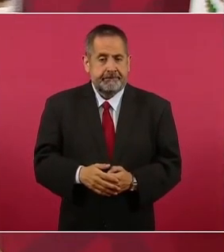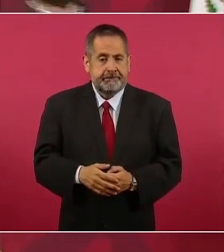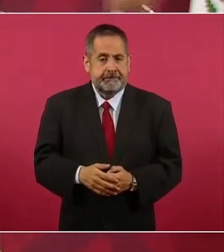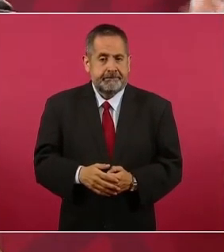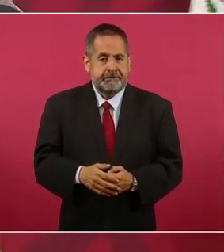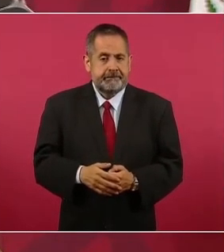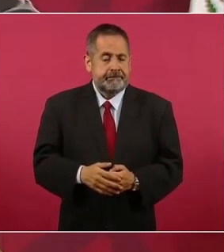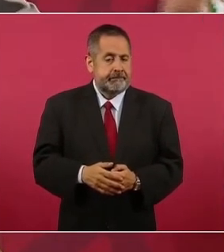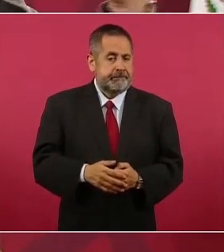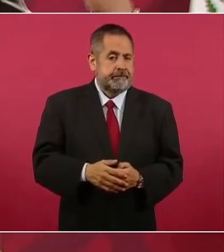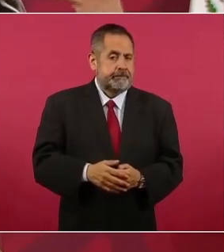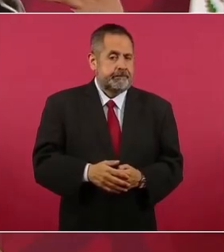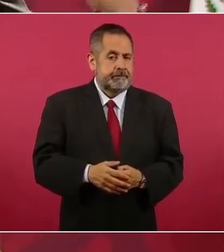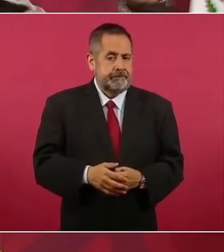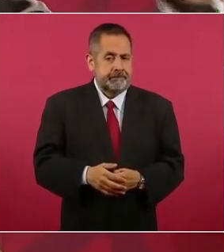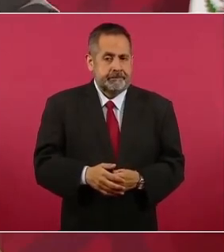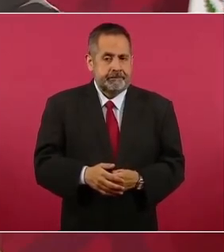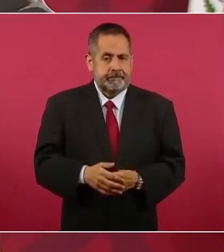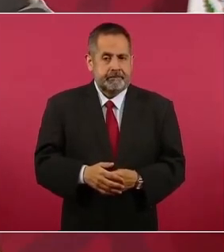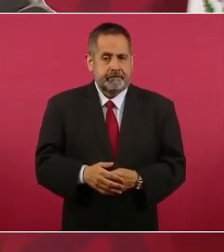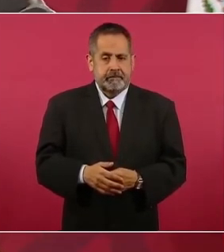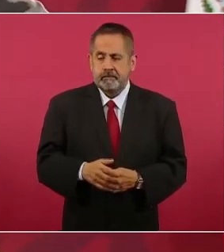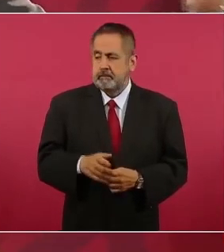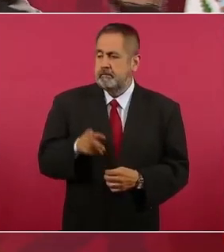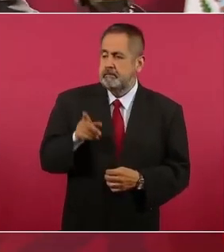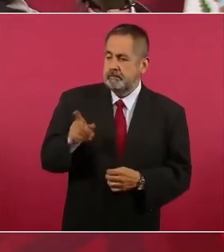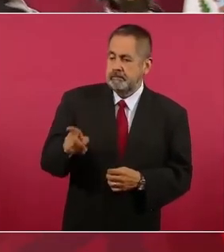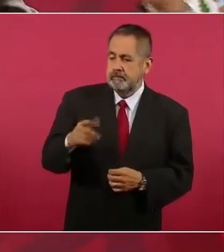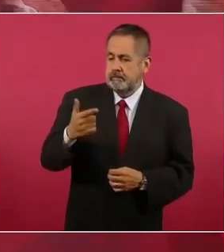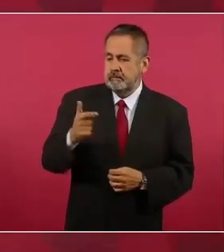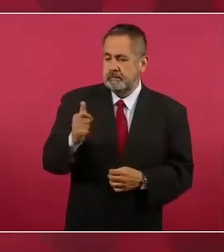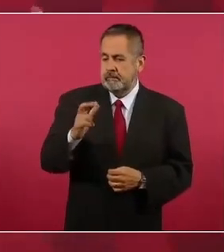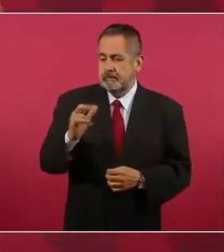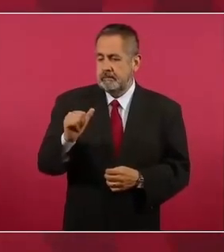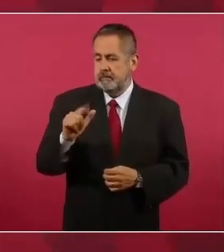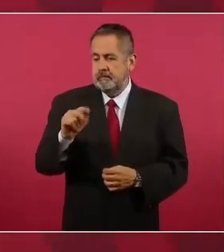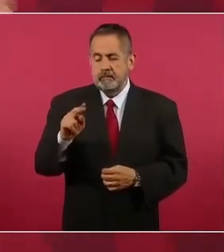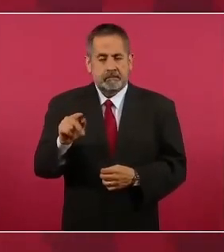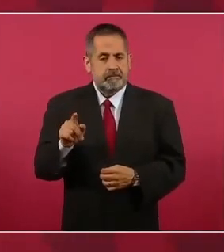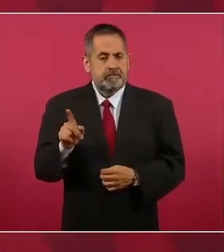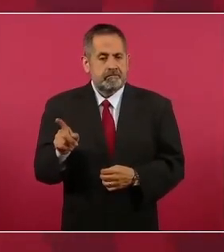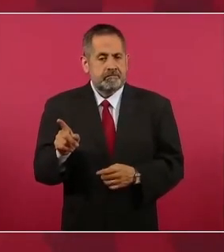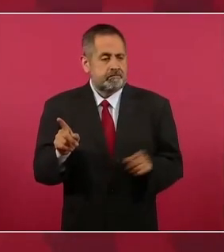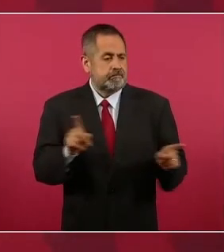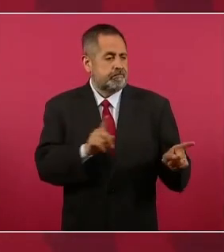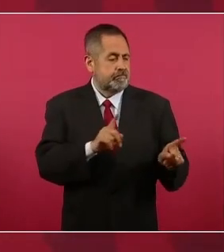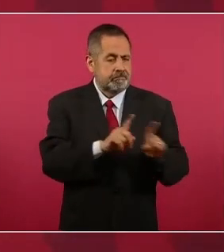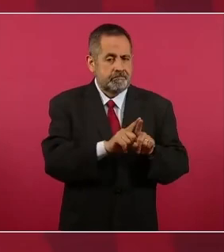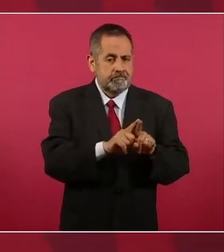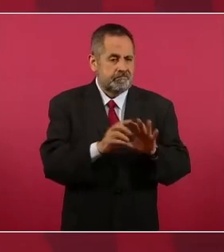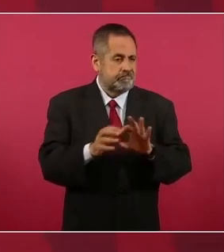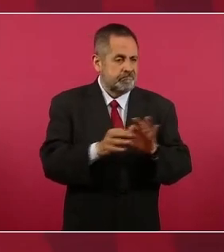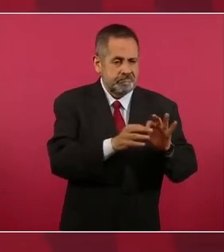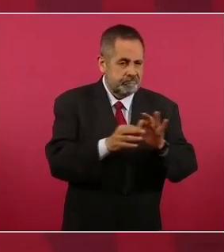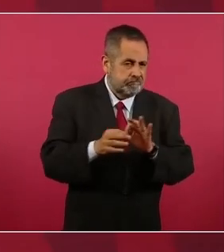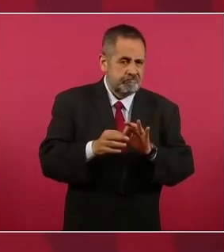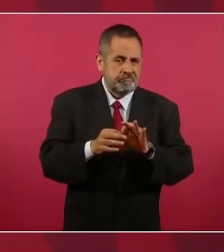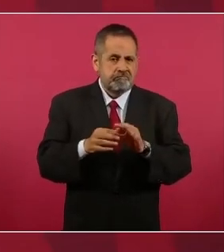Y una relación de negocios estrecha de